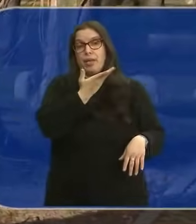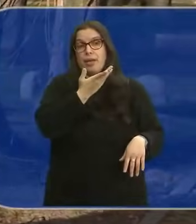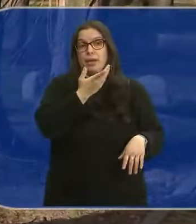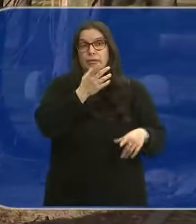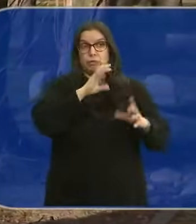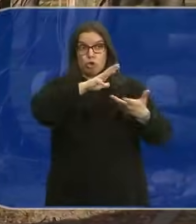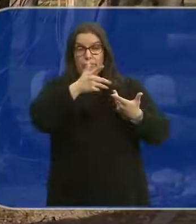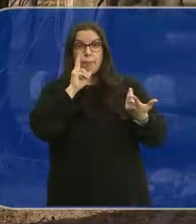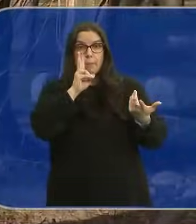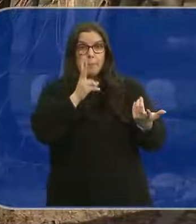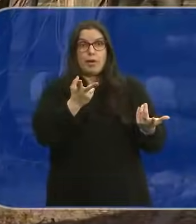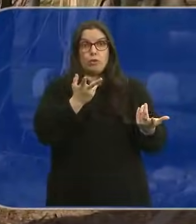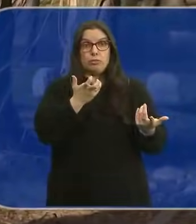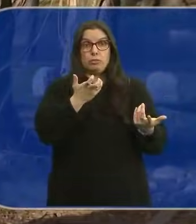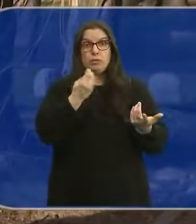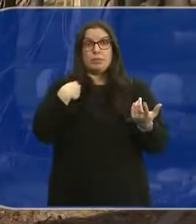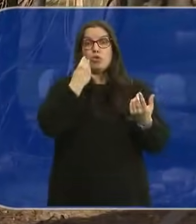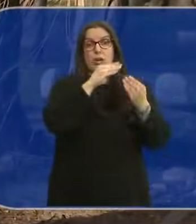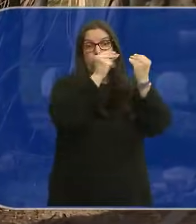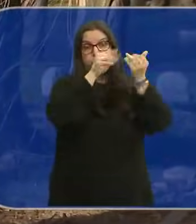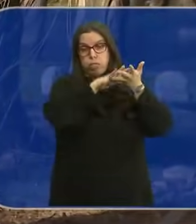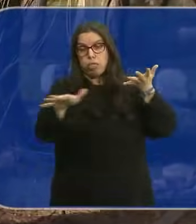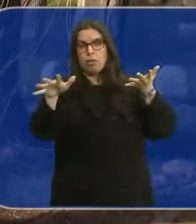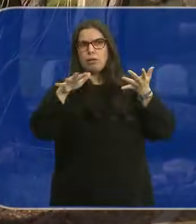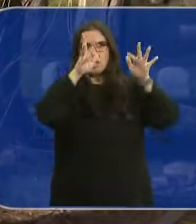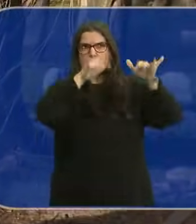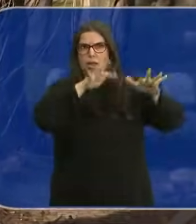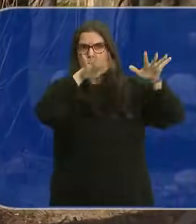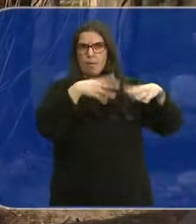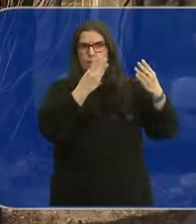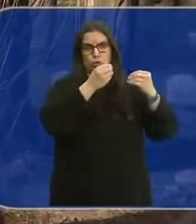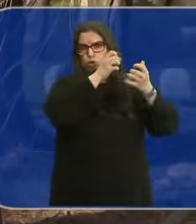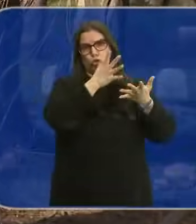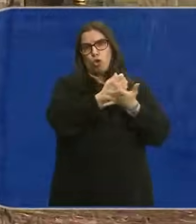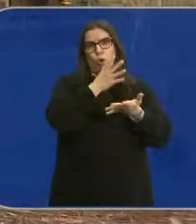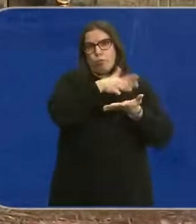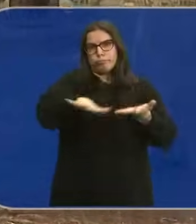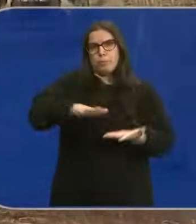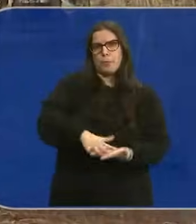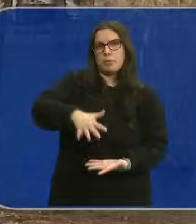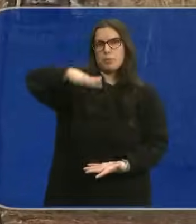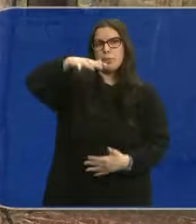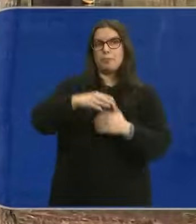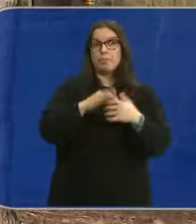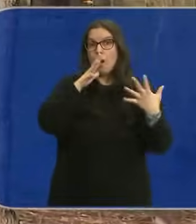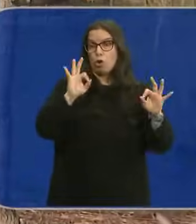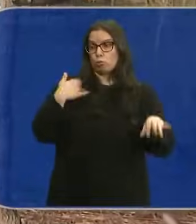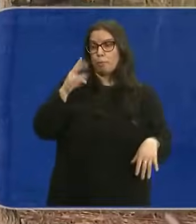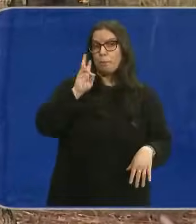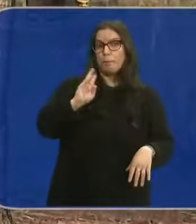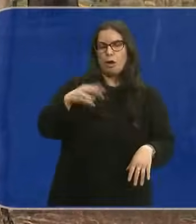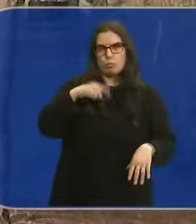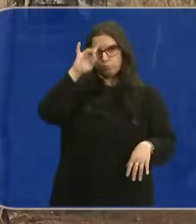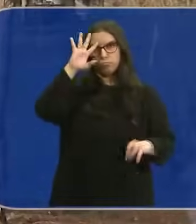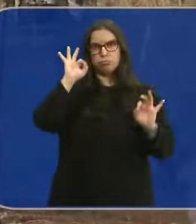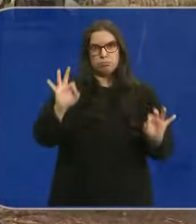los telediarios, que como viene el deshielo y hay mucha nieve, pues eso viene para abajo todo. La verdad es que lo acabo de ver y me he